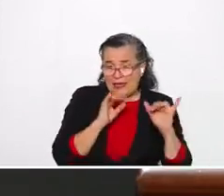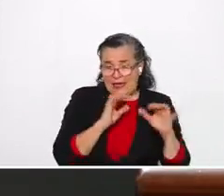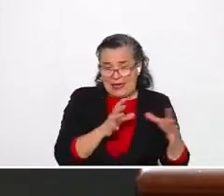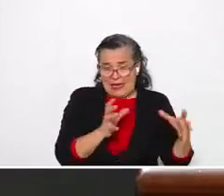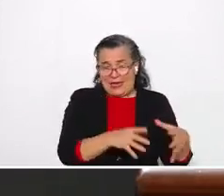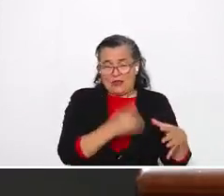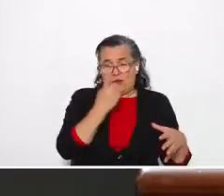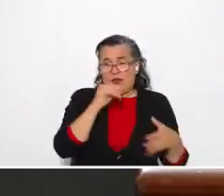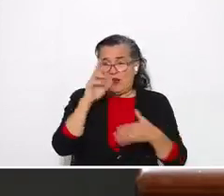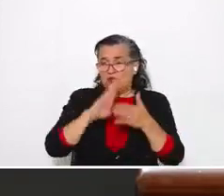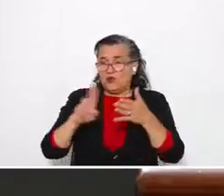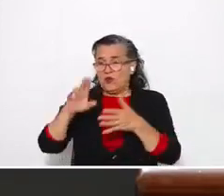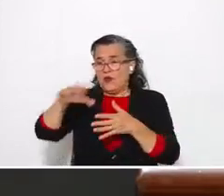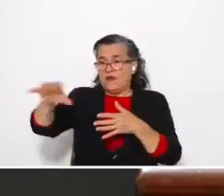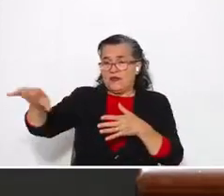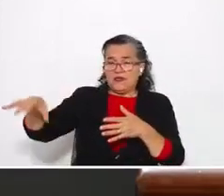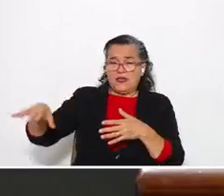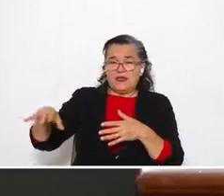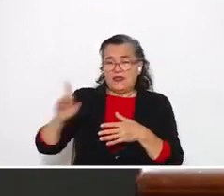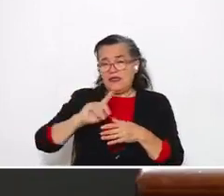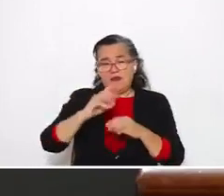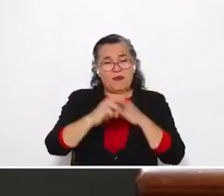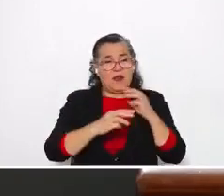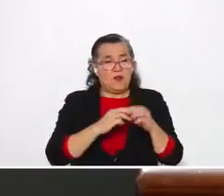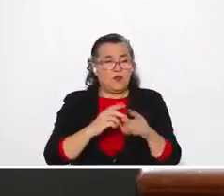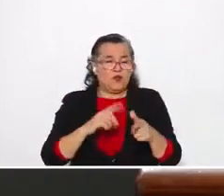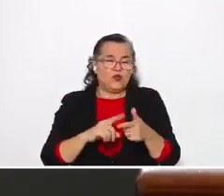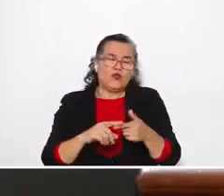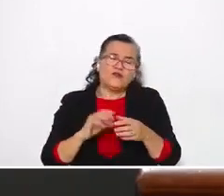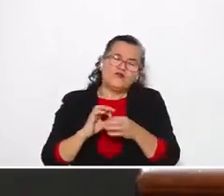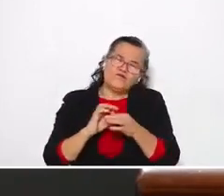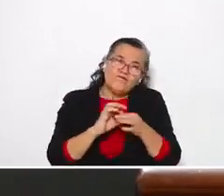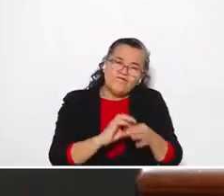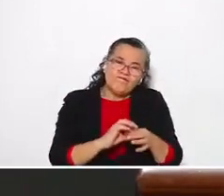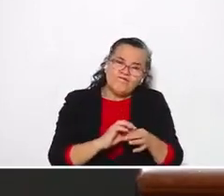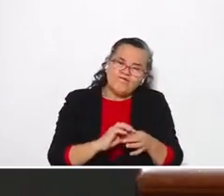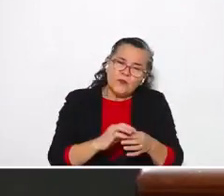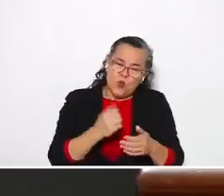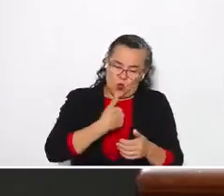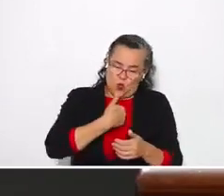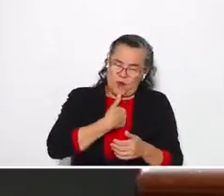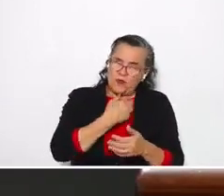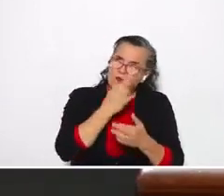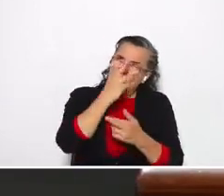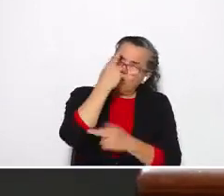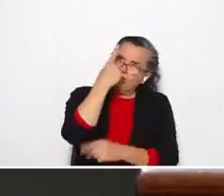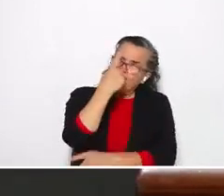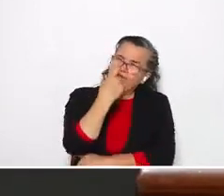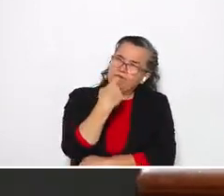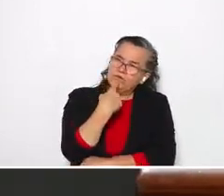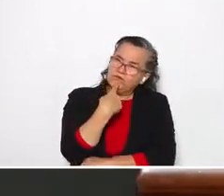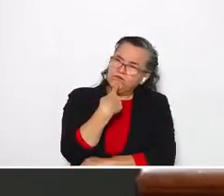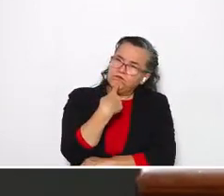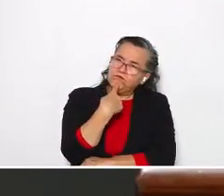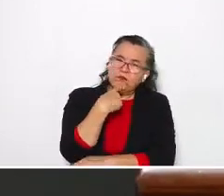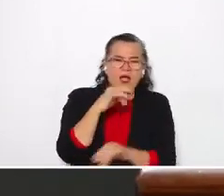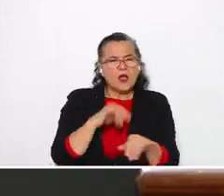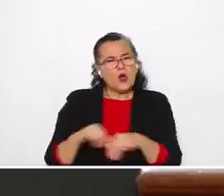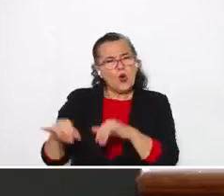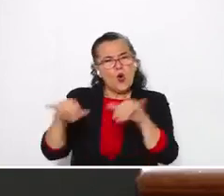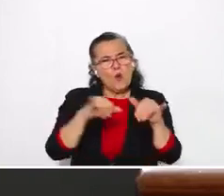este para las universidades ni para el mundo, y tiene que ver con responderse a la pregunta: ¿qué tienen en común la